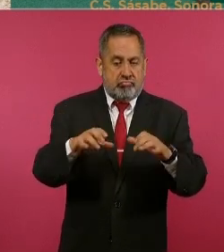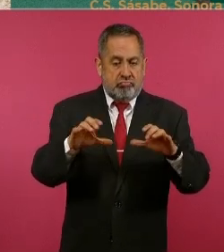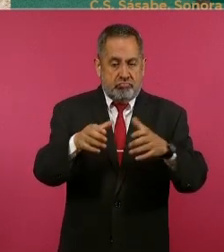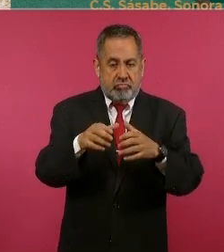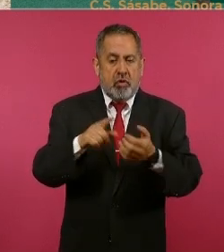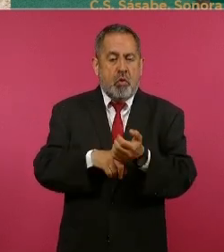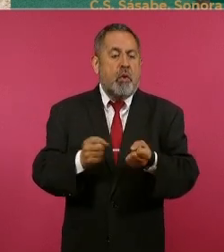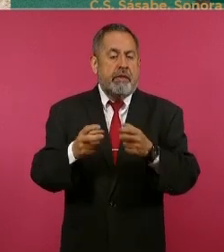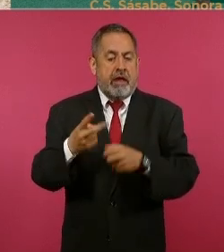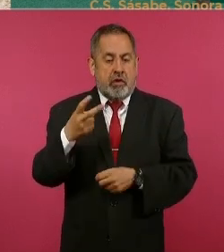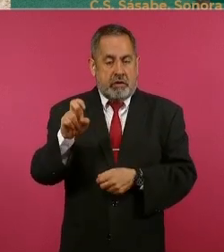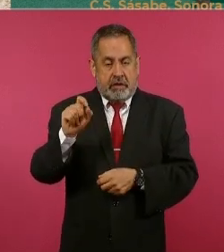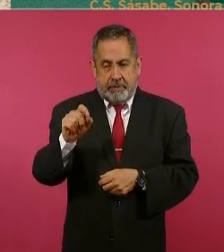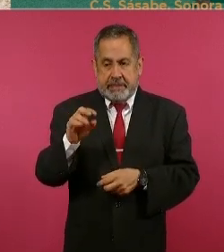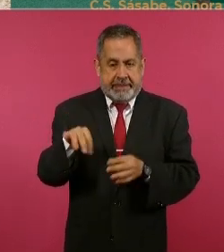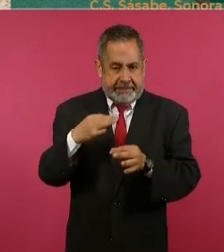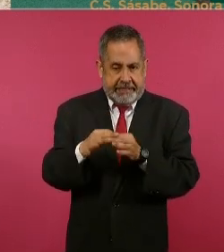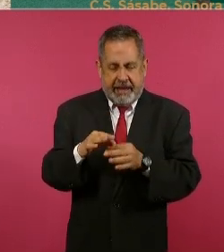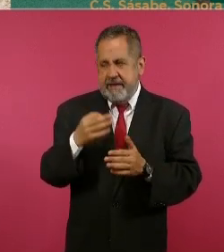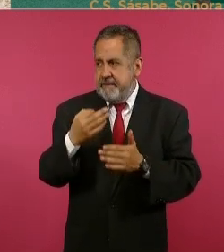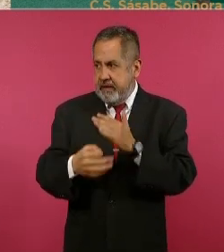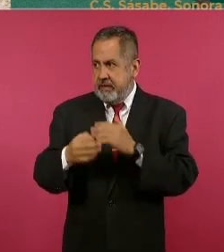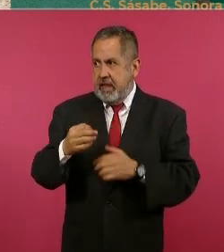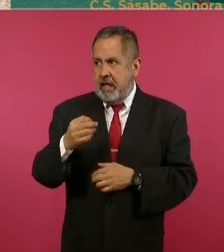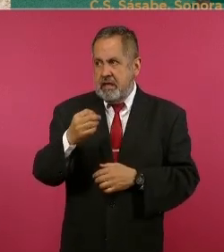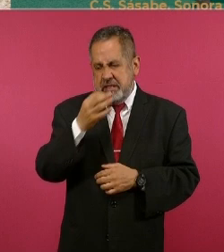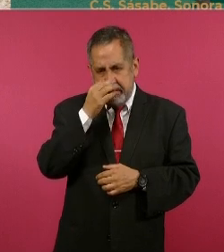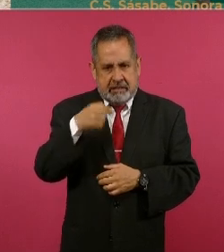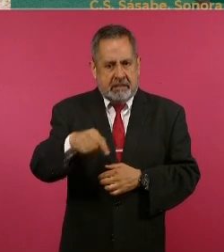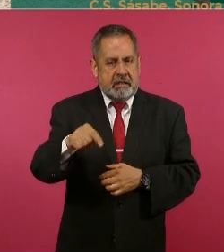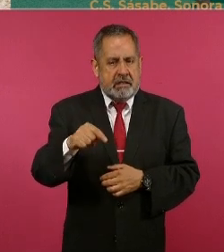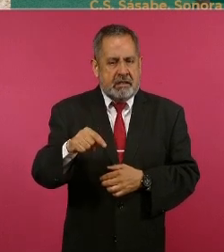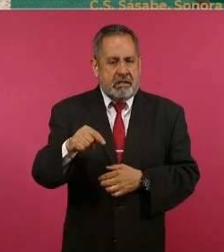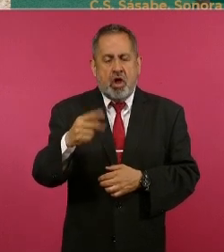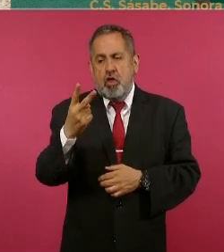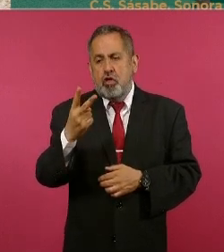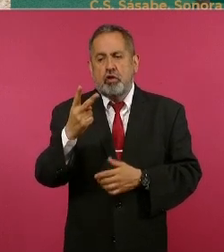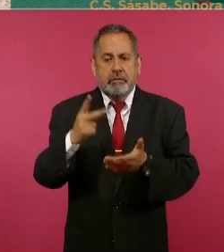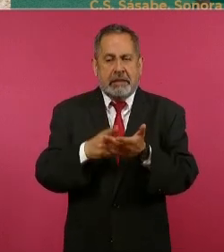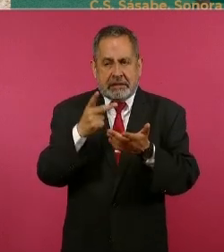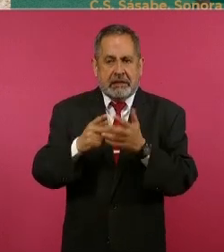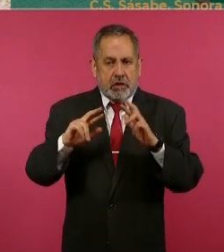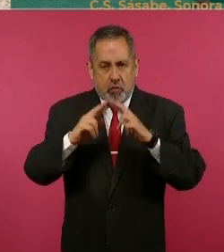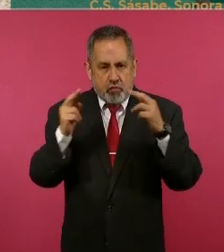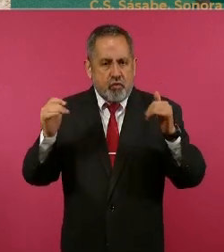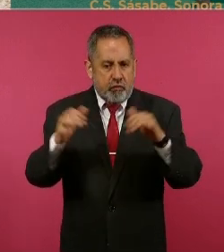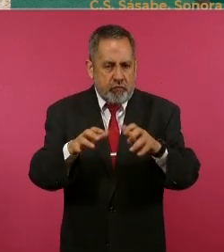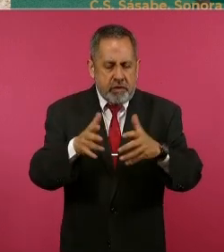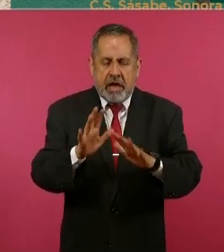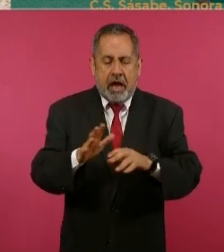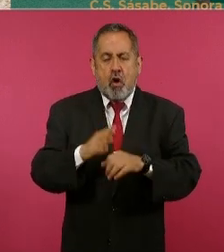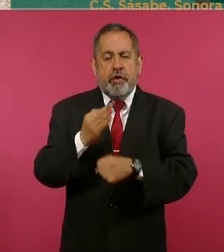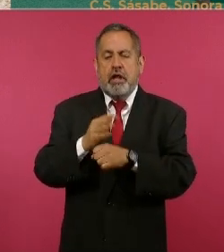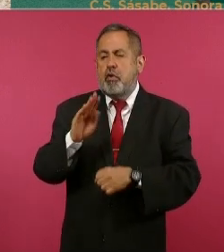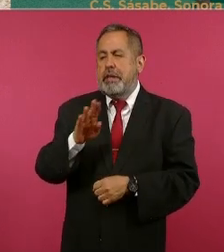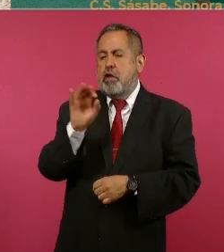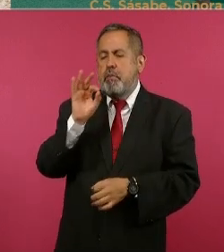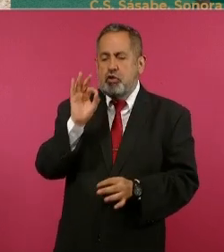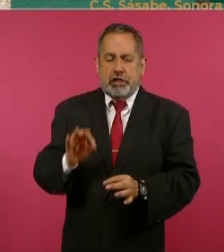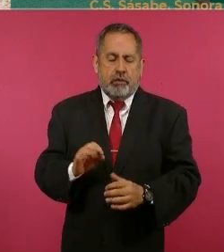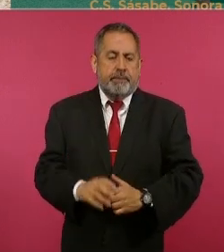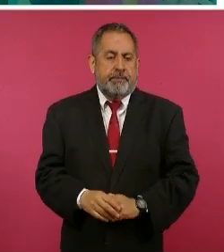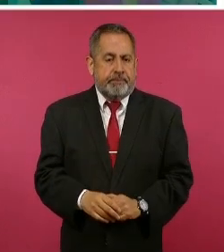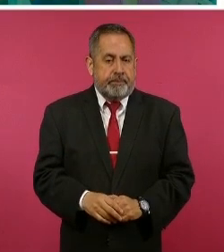son 220 las que llevamos, de 222, es decir, solo nos faltan 2 asambleas, en Sonora llevamos el 99%. La